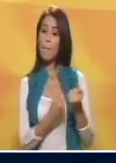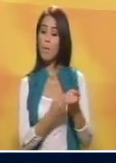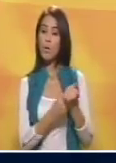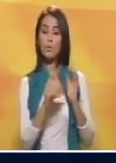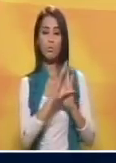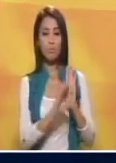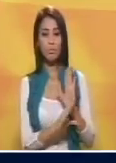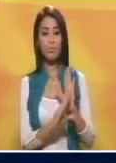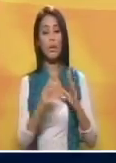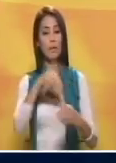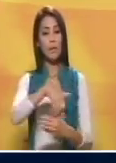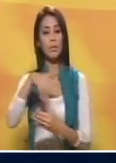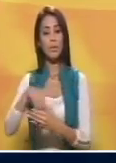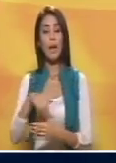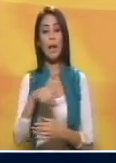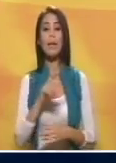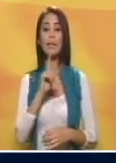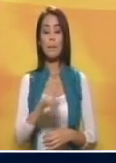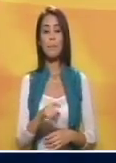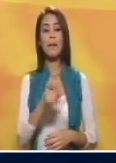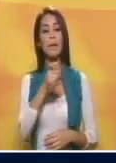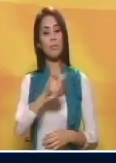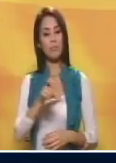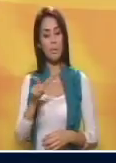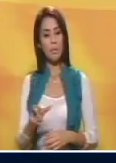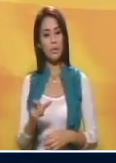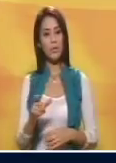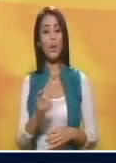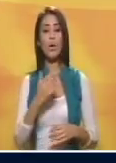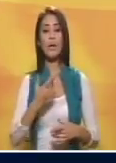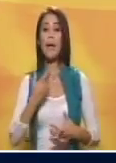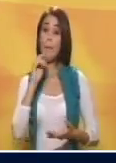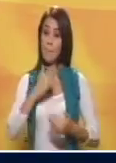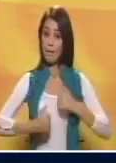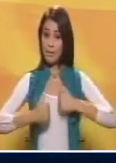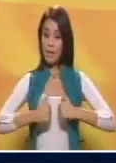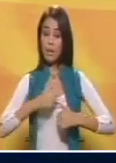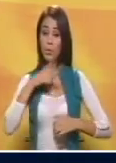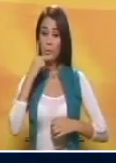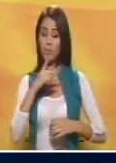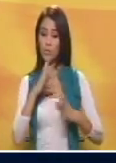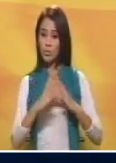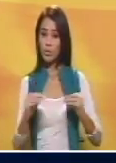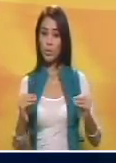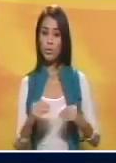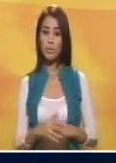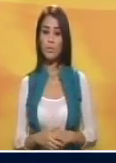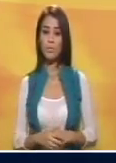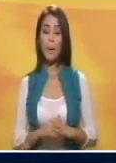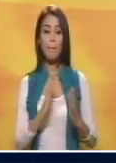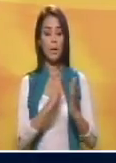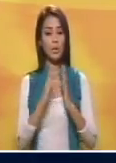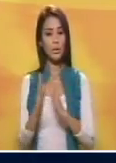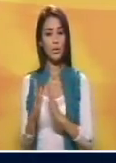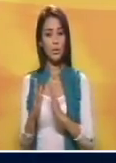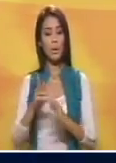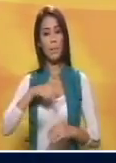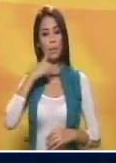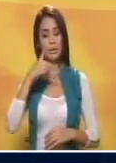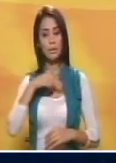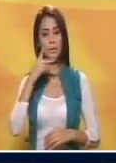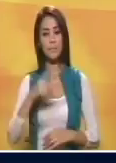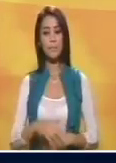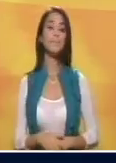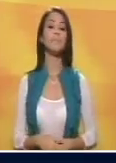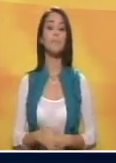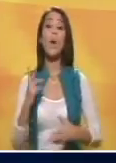electorales tanto a las electoras como a los electores, como a los candidatos y candidatas, y asimismo para las organizaciones con fines políticos. Es decir,